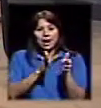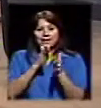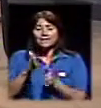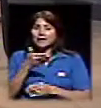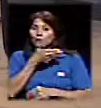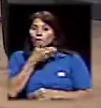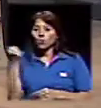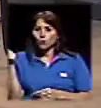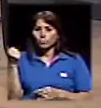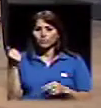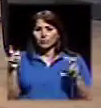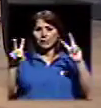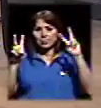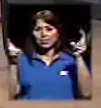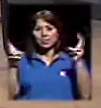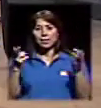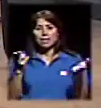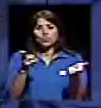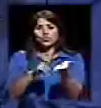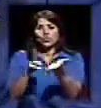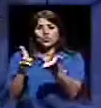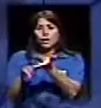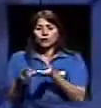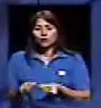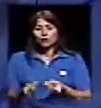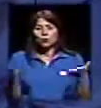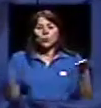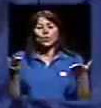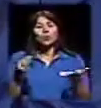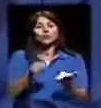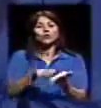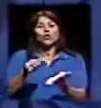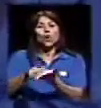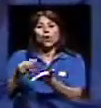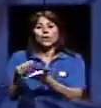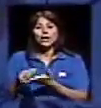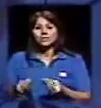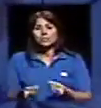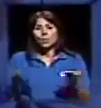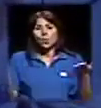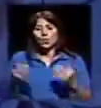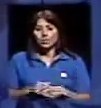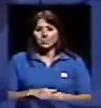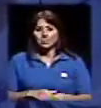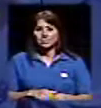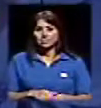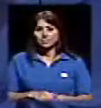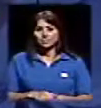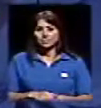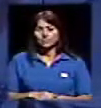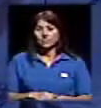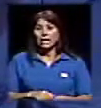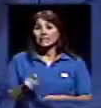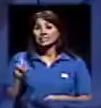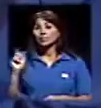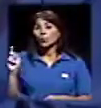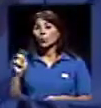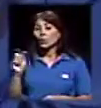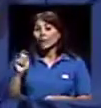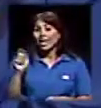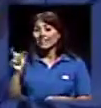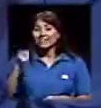ejecución del tema de los contratos públicos, de las compras públicas. Es urgente que estudiemos